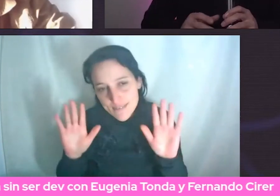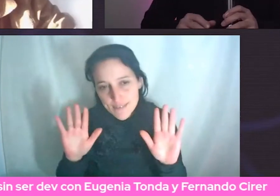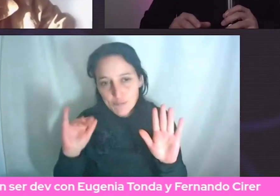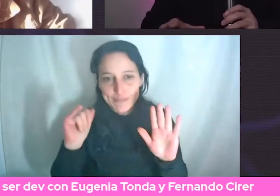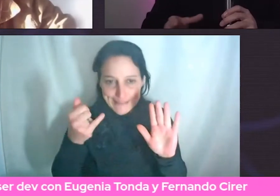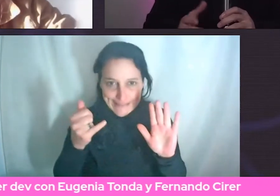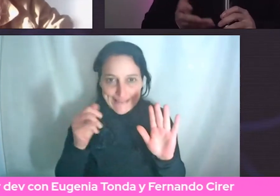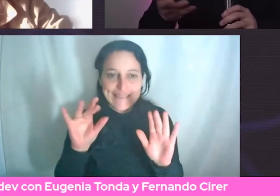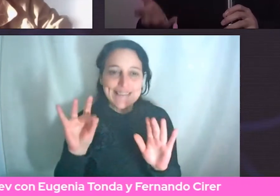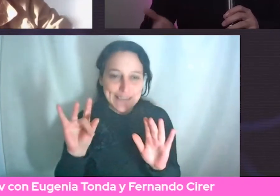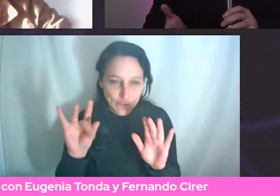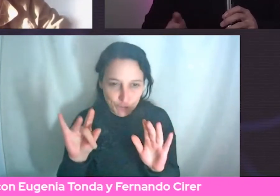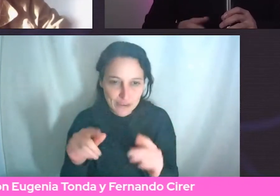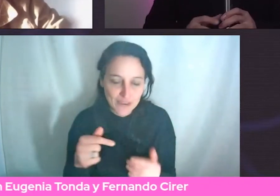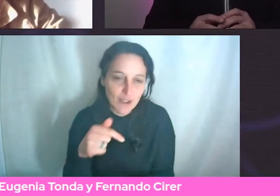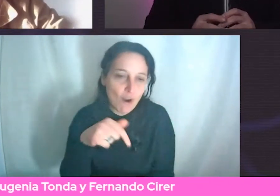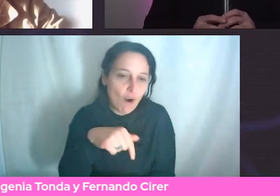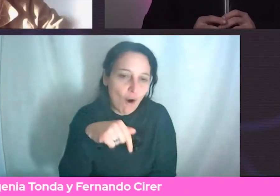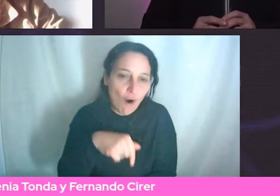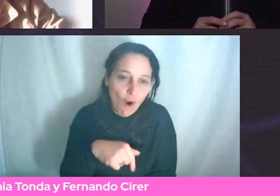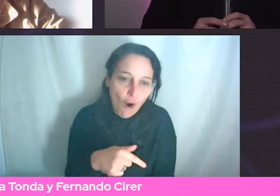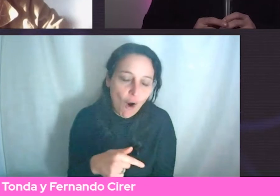con todos los avances que tenemos,